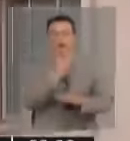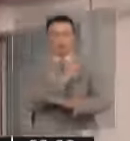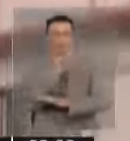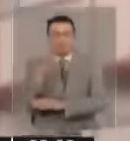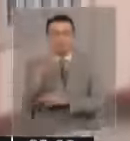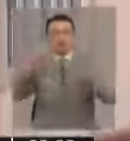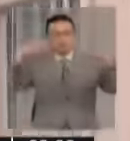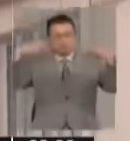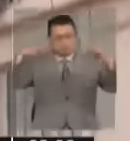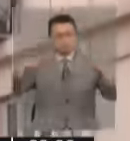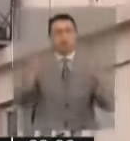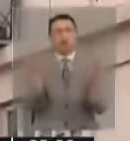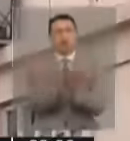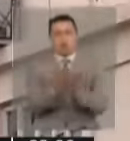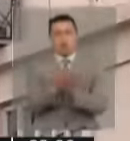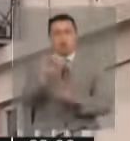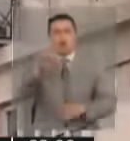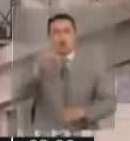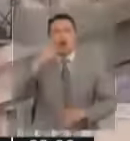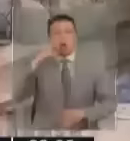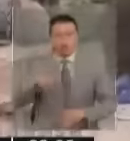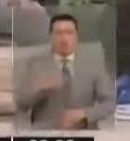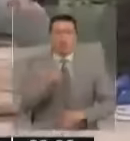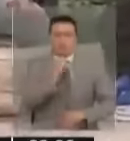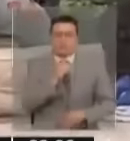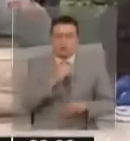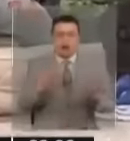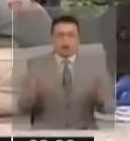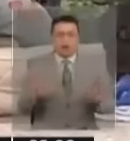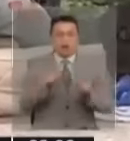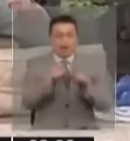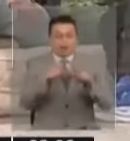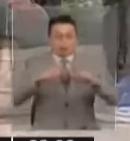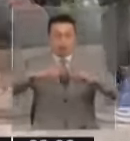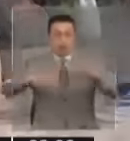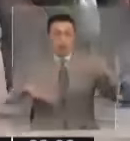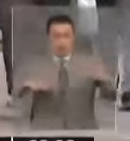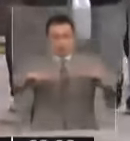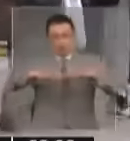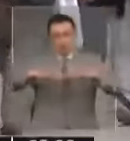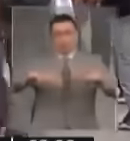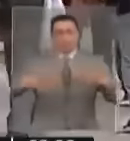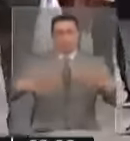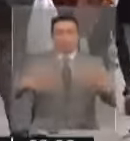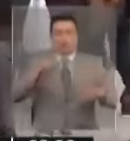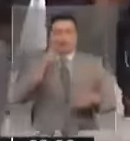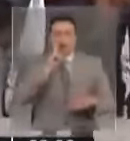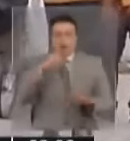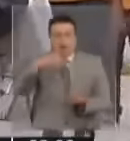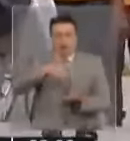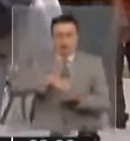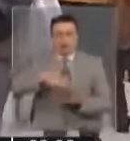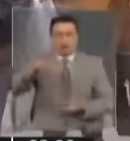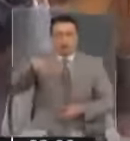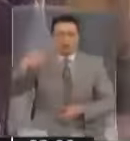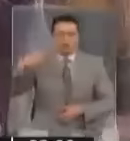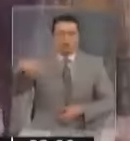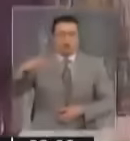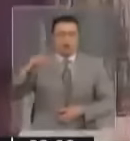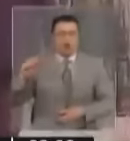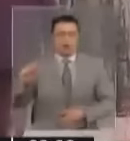iluminación, escuelas y jardines infantiles. Para ellos, la desigualdad social también está presente entre los